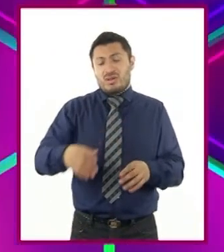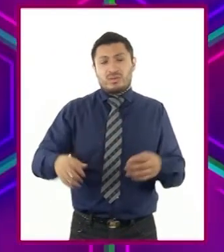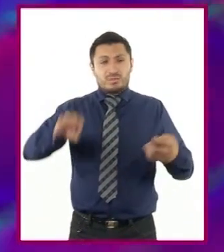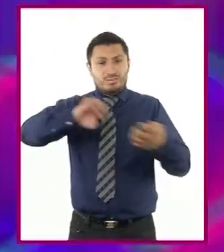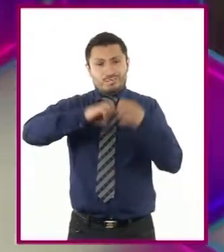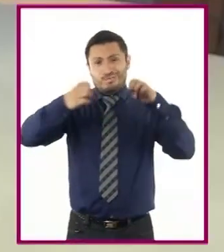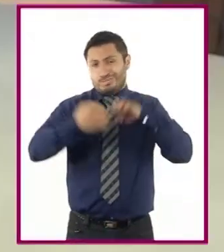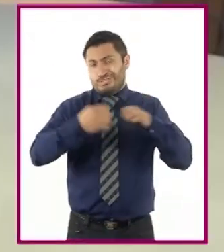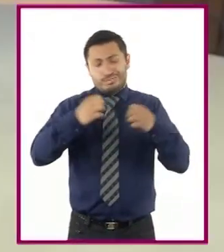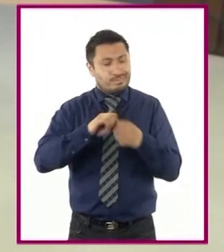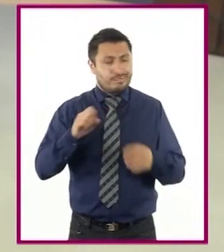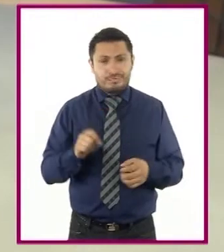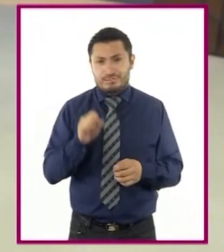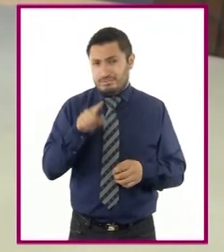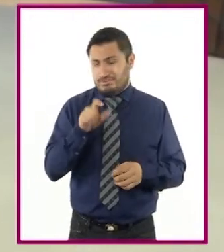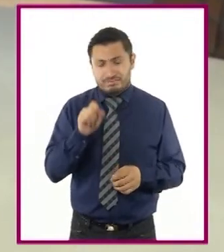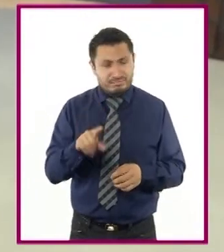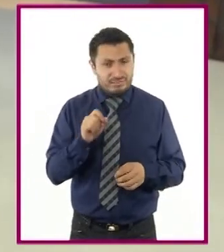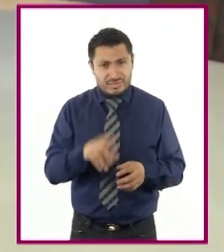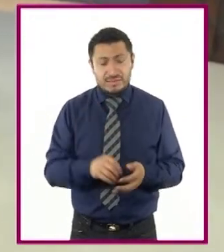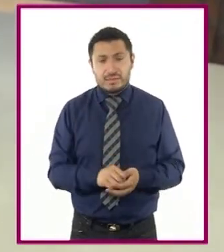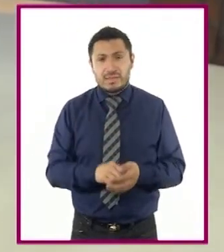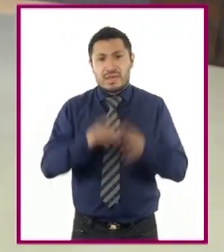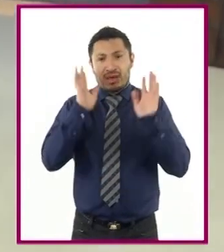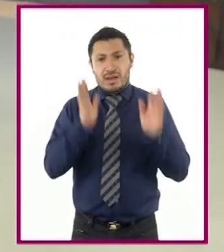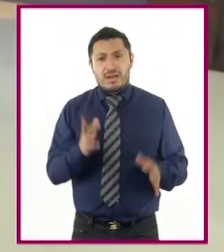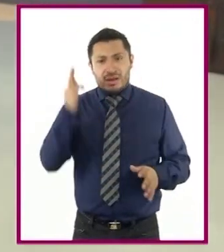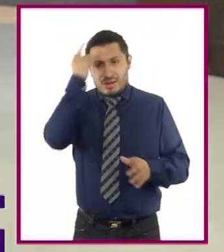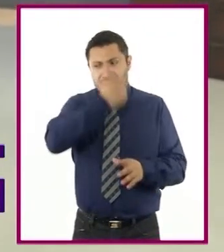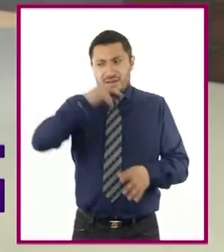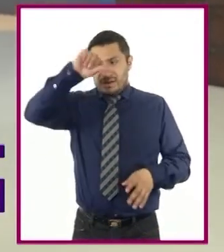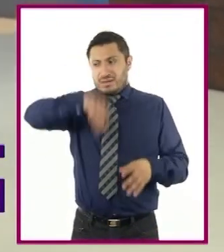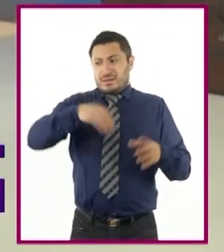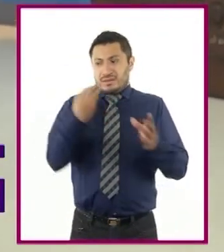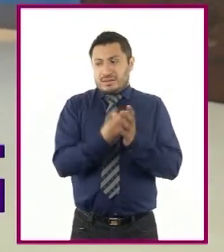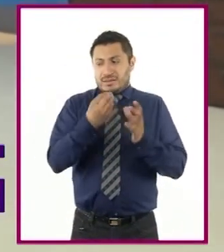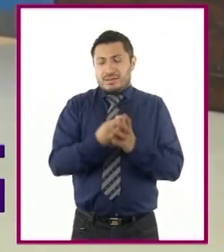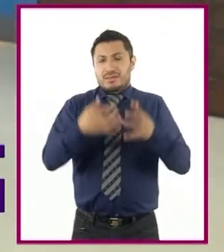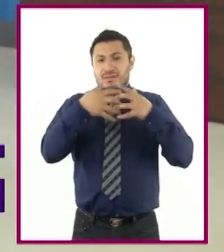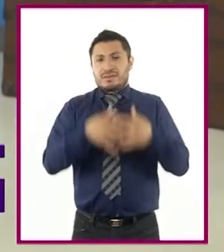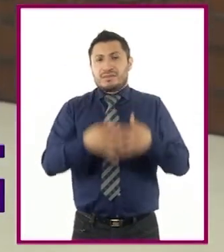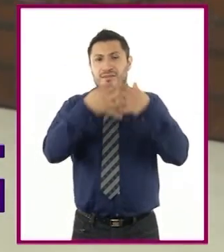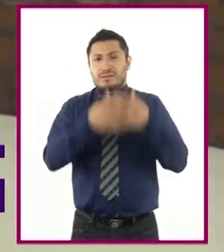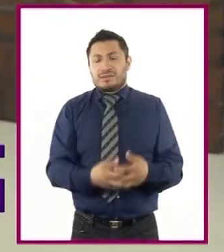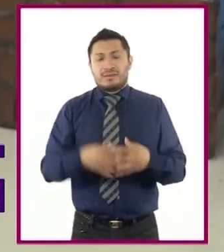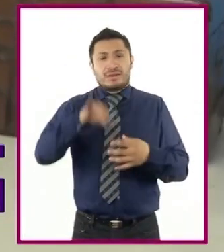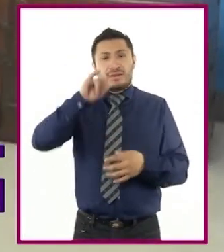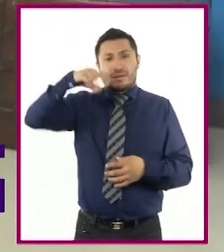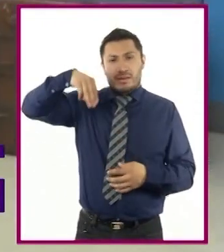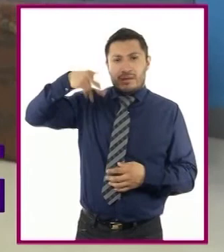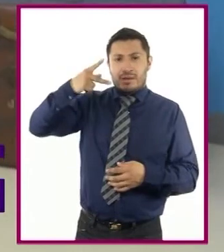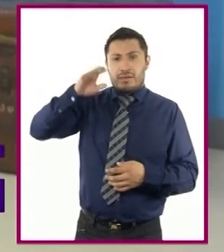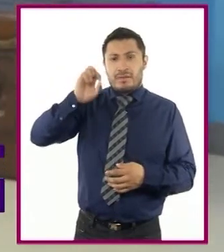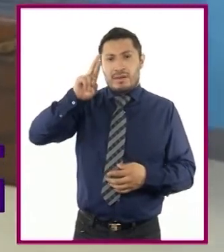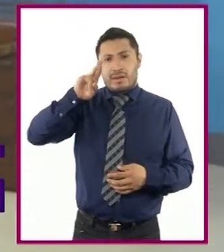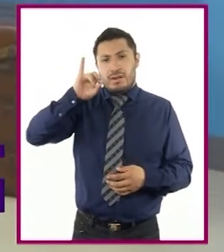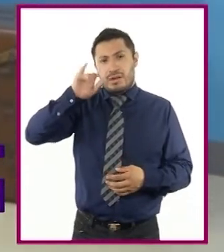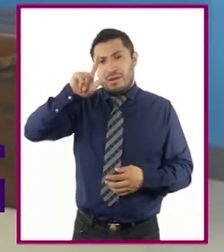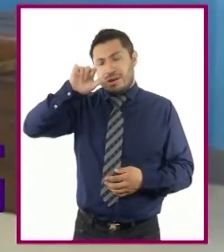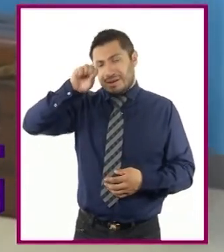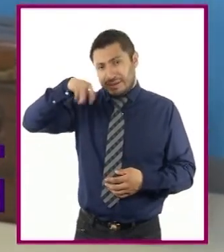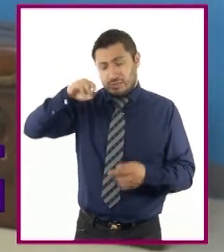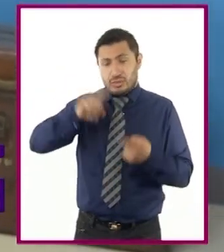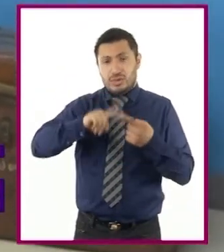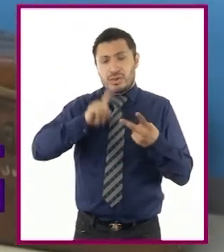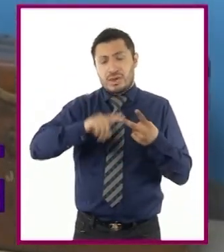sí. Como hemos repasado en esta sesión, la industrialización, el imperialismo y el colonialismo